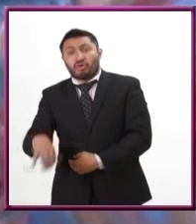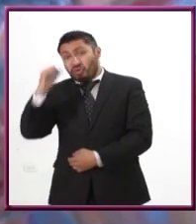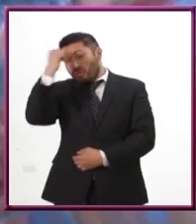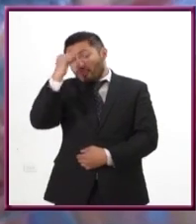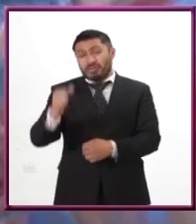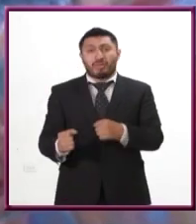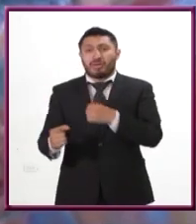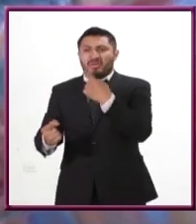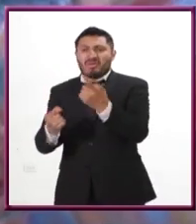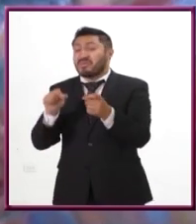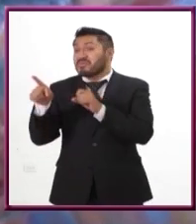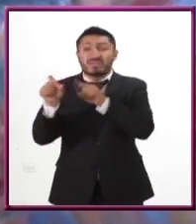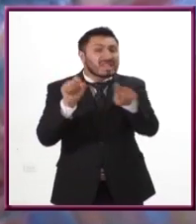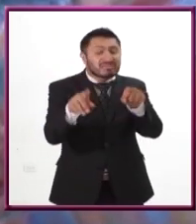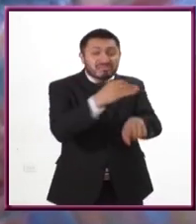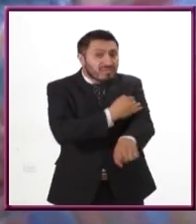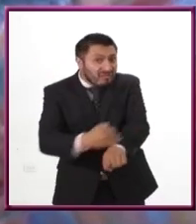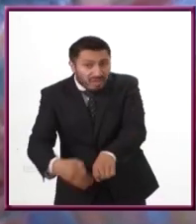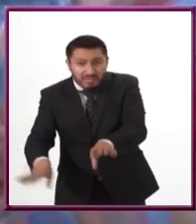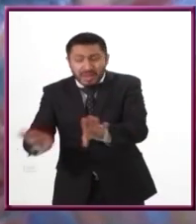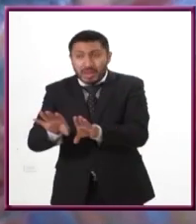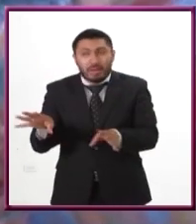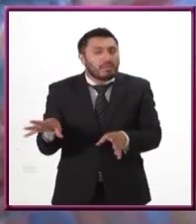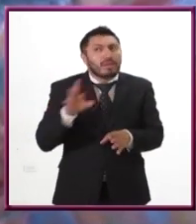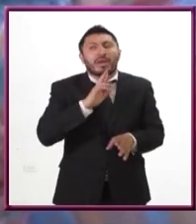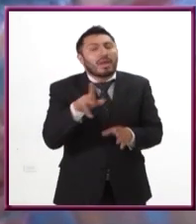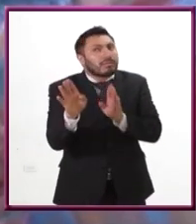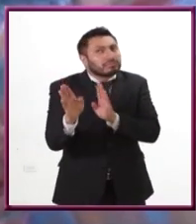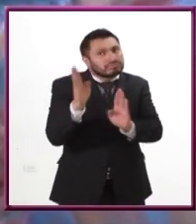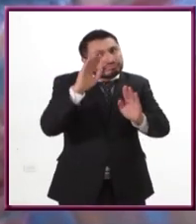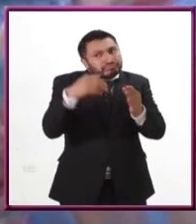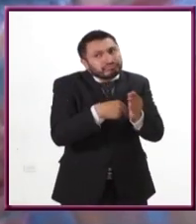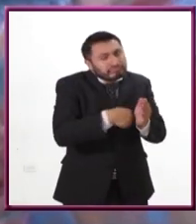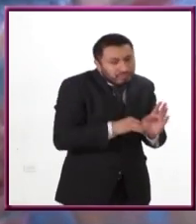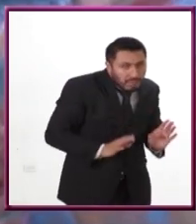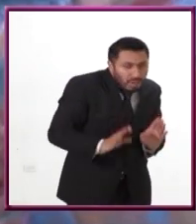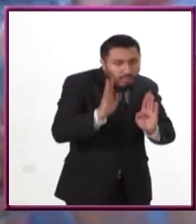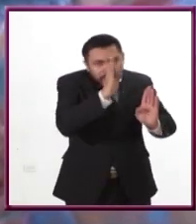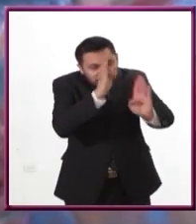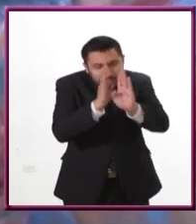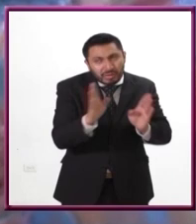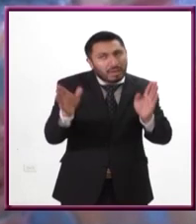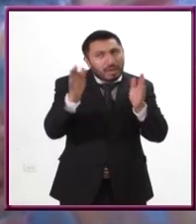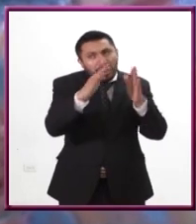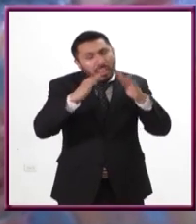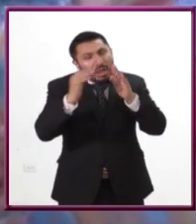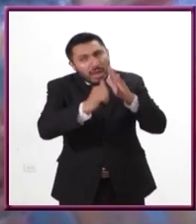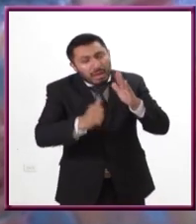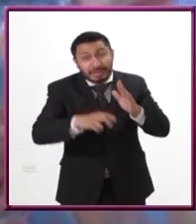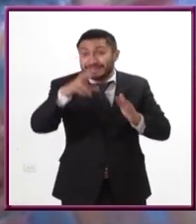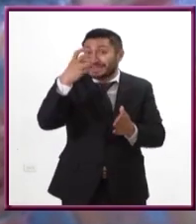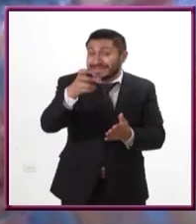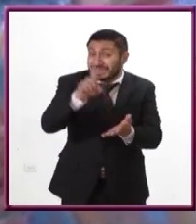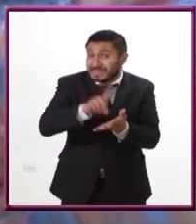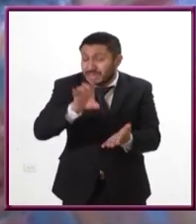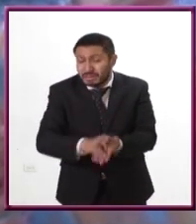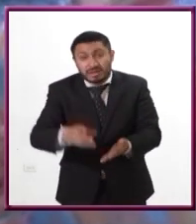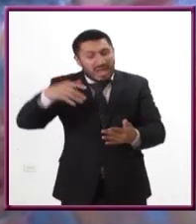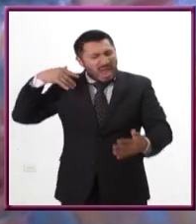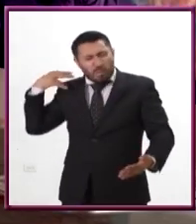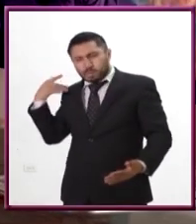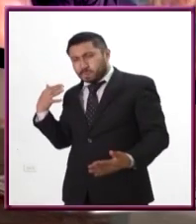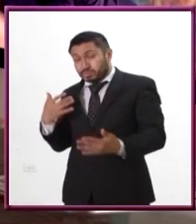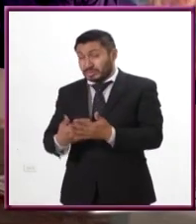mismas familias o las mismas personas se han invisibilizado, y es parte del trabajo que hemos hecho en Iluminemos de Azul y muchos alrededor de la discapacidad desde hace